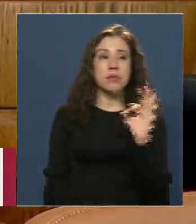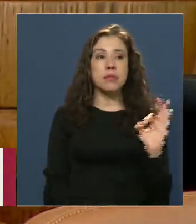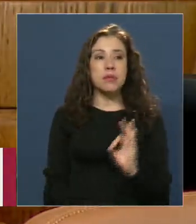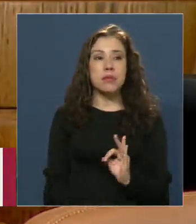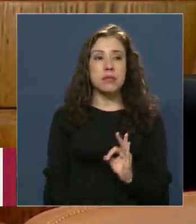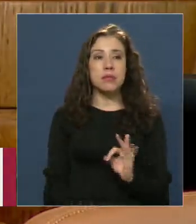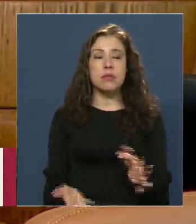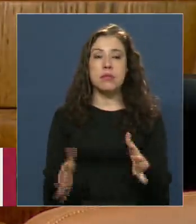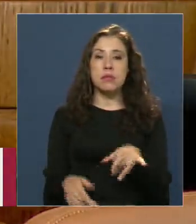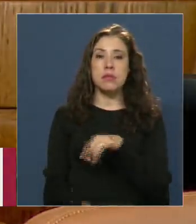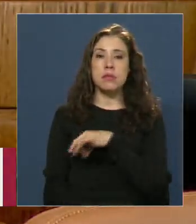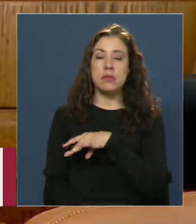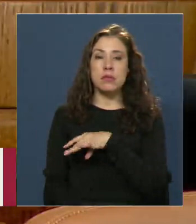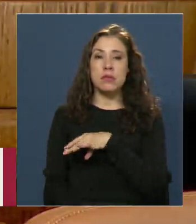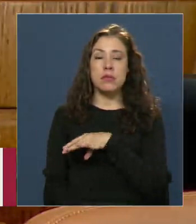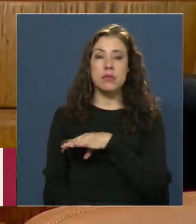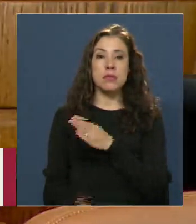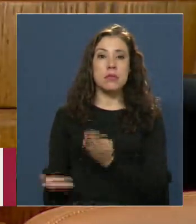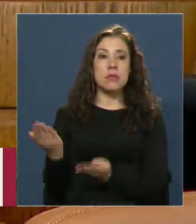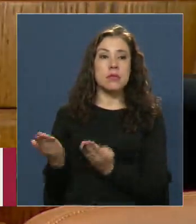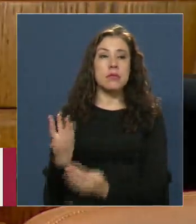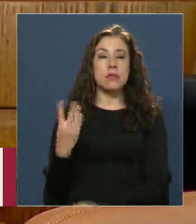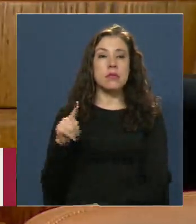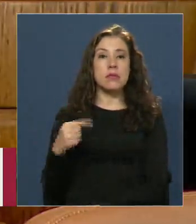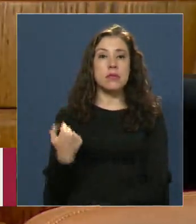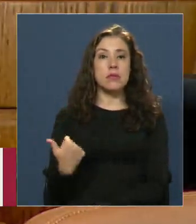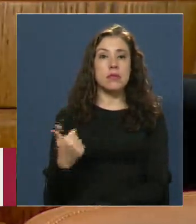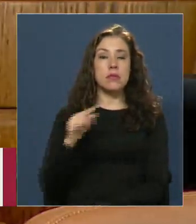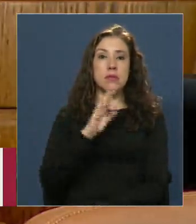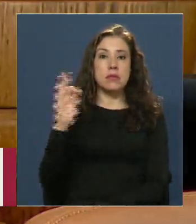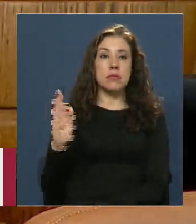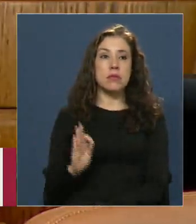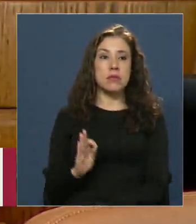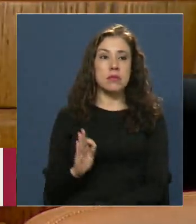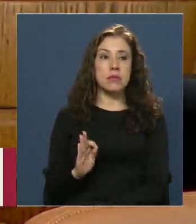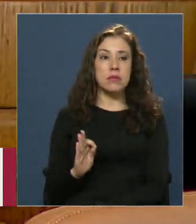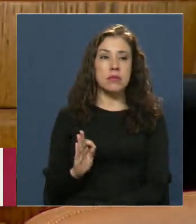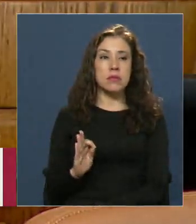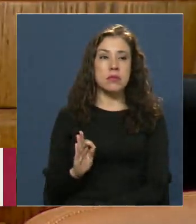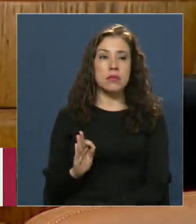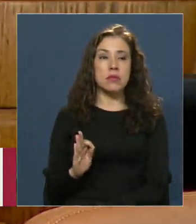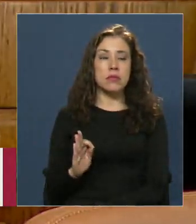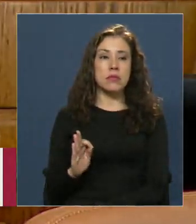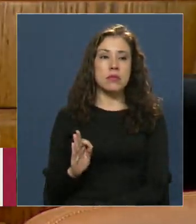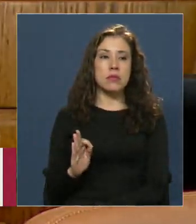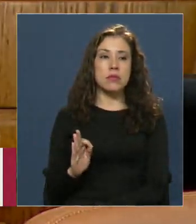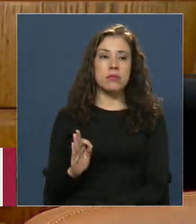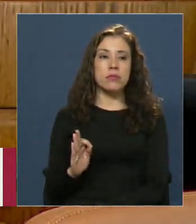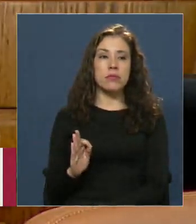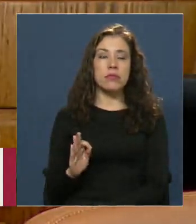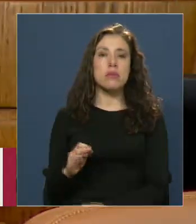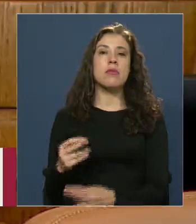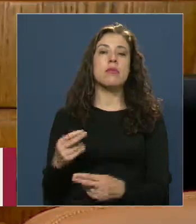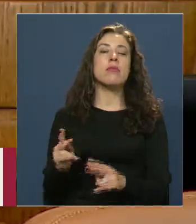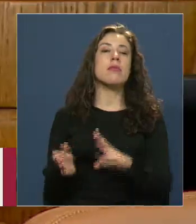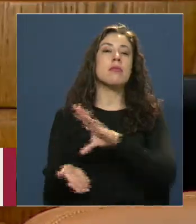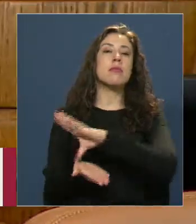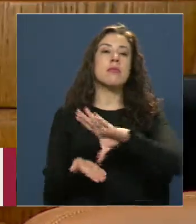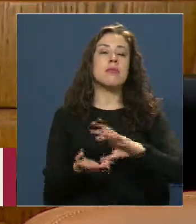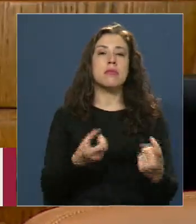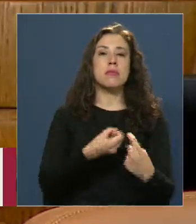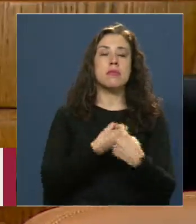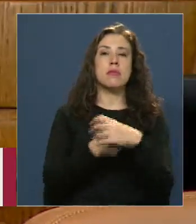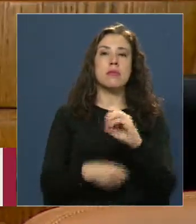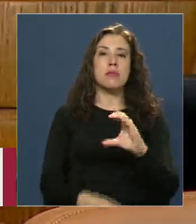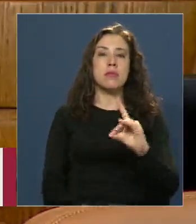11,3% de probabilidades en Chile versus el 4,6% de probabilidades en promedio en la OECD.